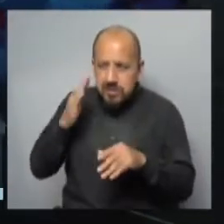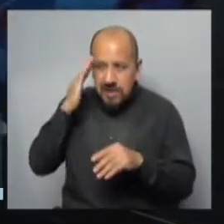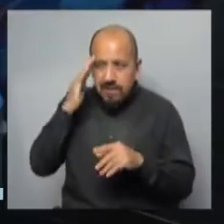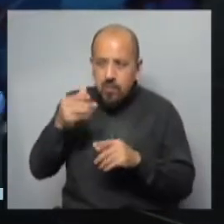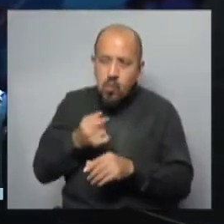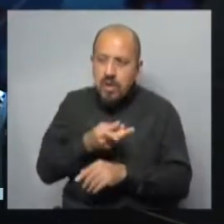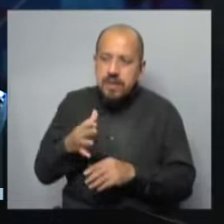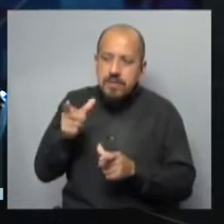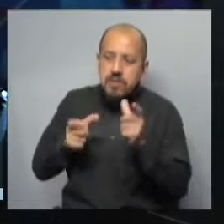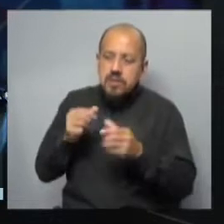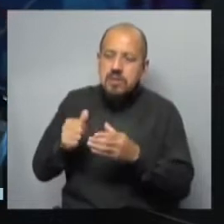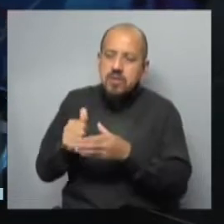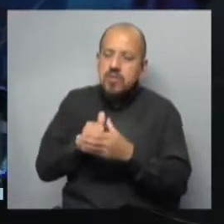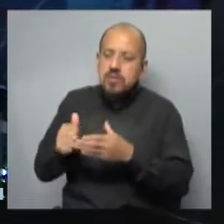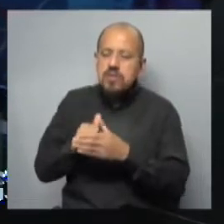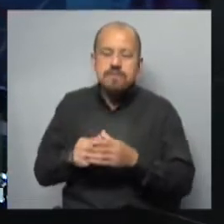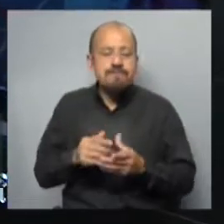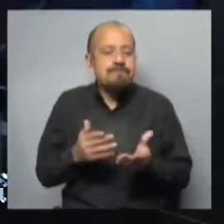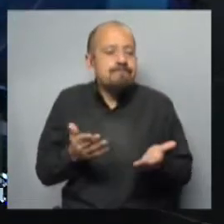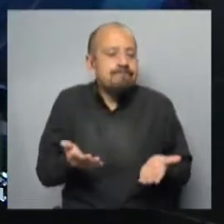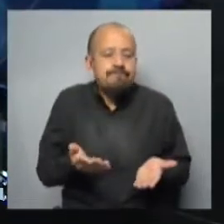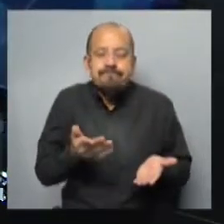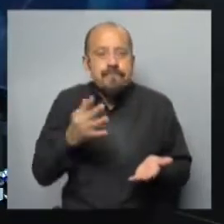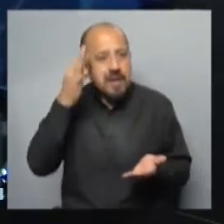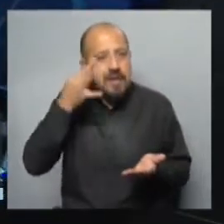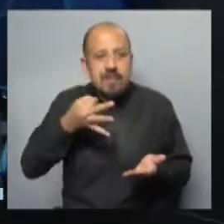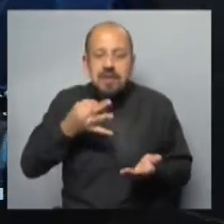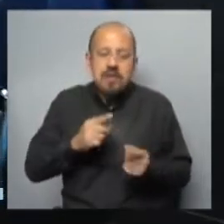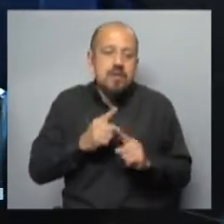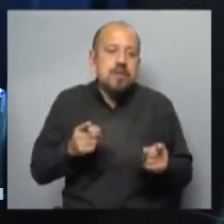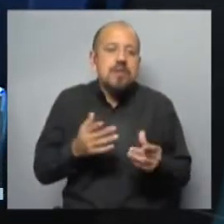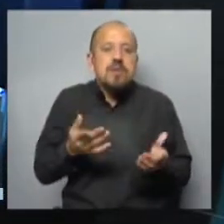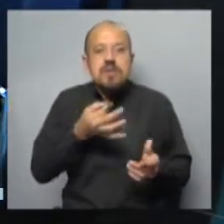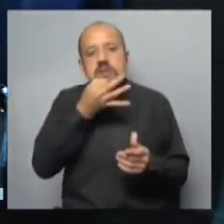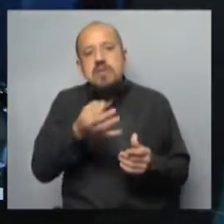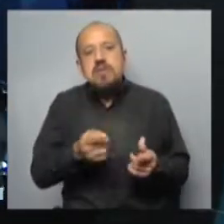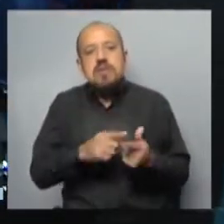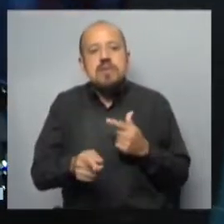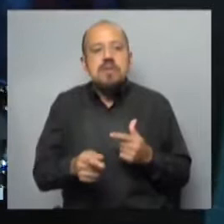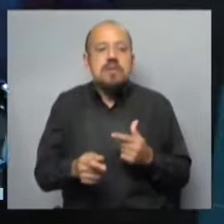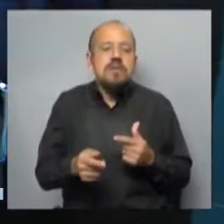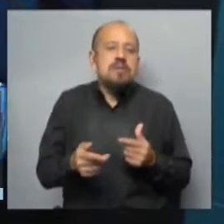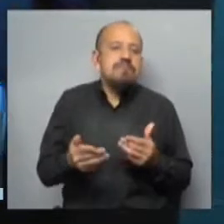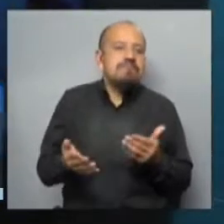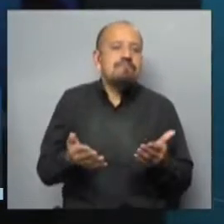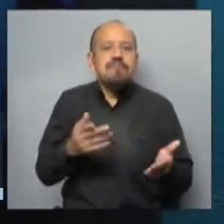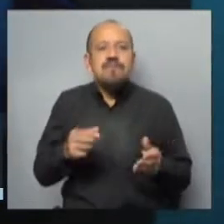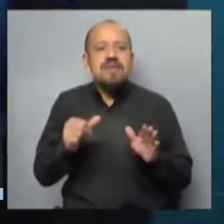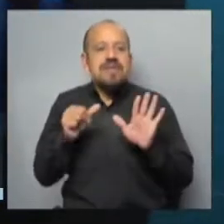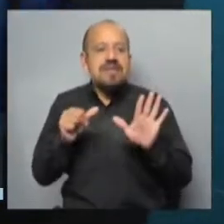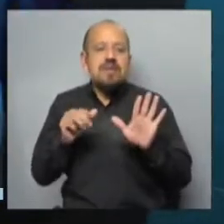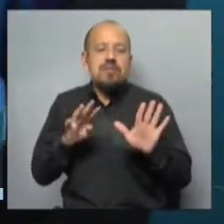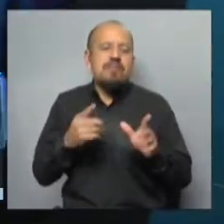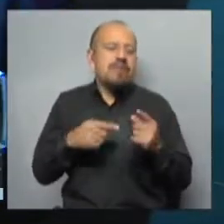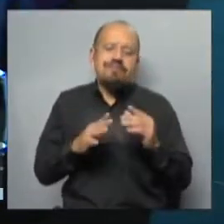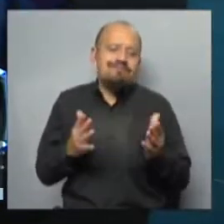hay en uruguay y no no realmente se hablan ponle un nacimiento cada 69 un pero